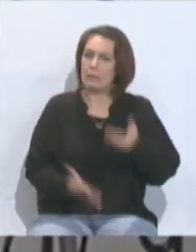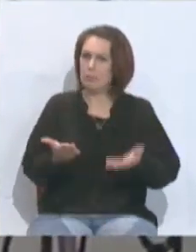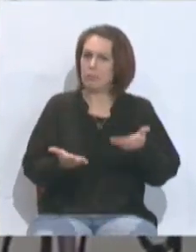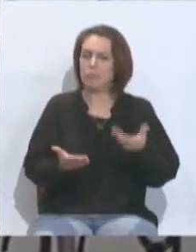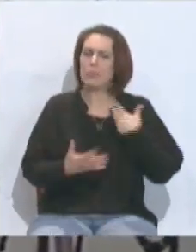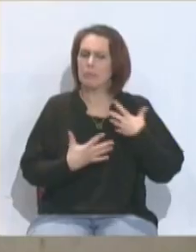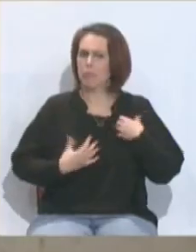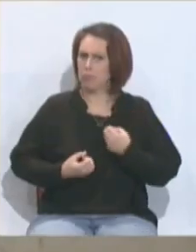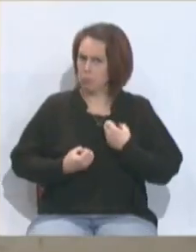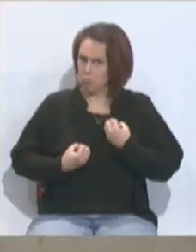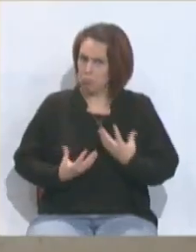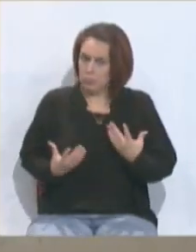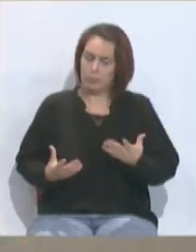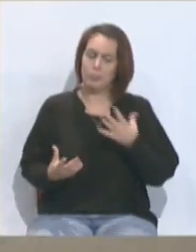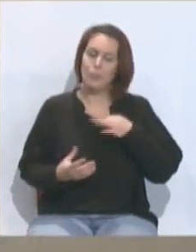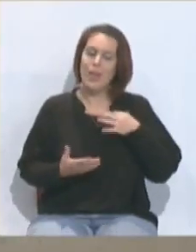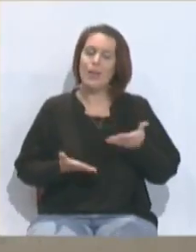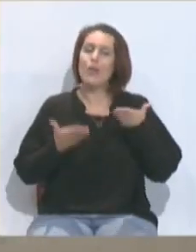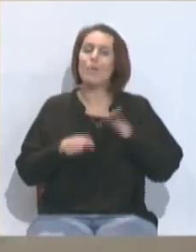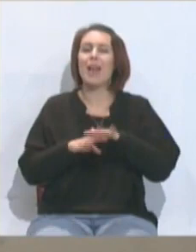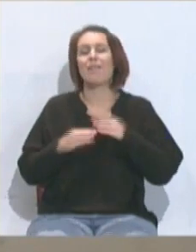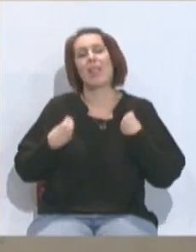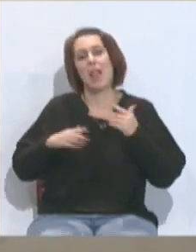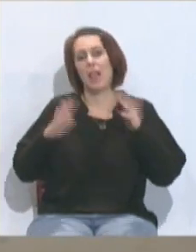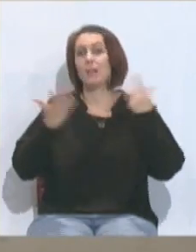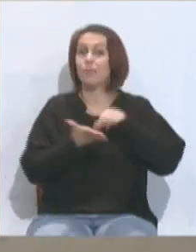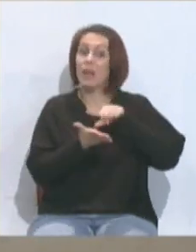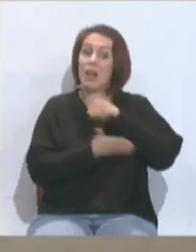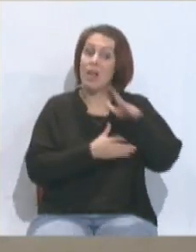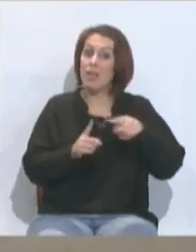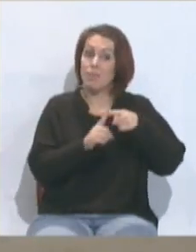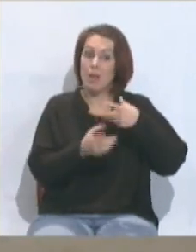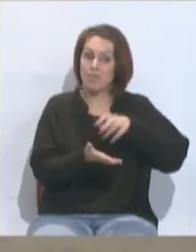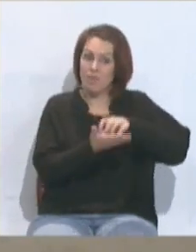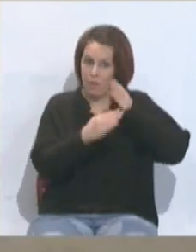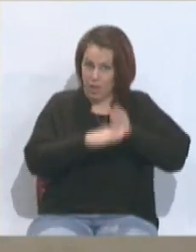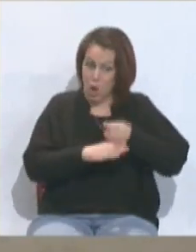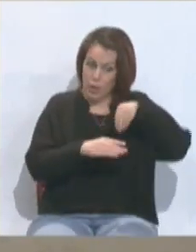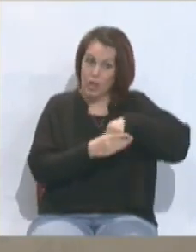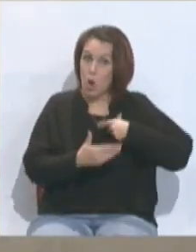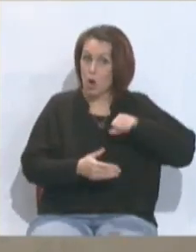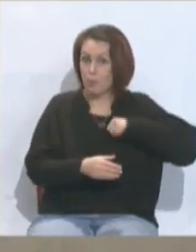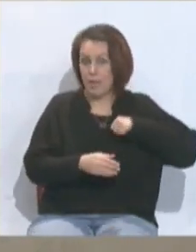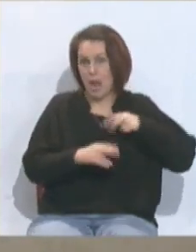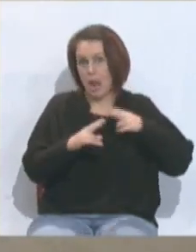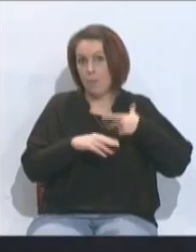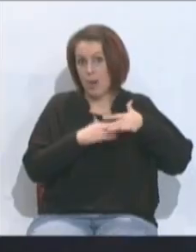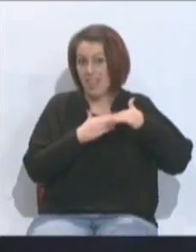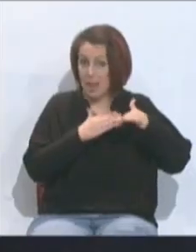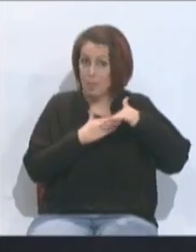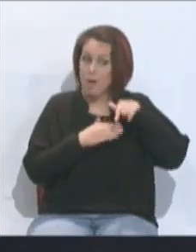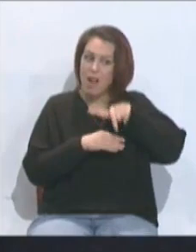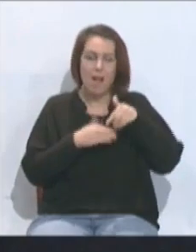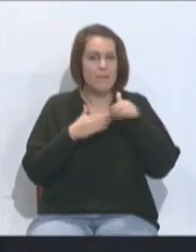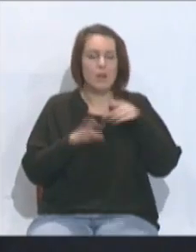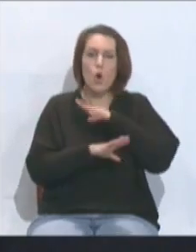y gozas de buena salud, puedes ayudar a salvar vidas. En la capital, además del punto fijo de donación, ubicado en el Hospital Universitario Puerta del Mar, que se